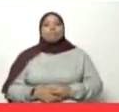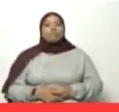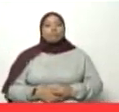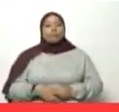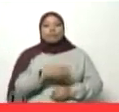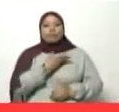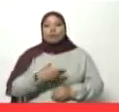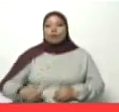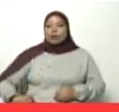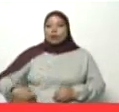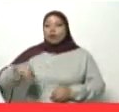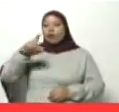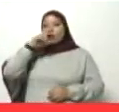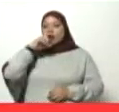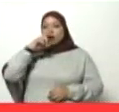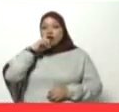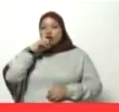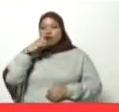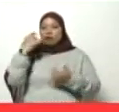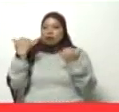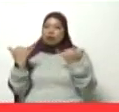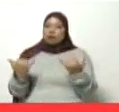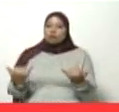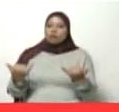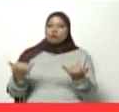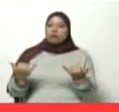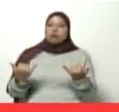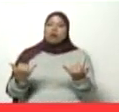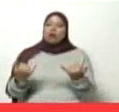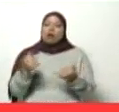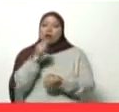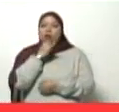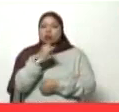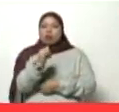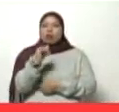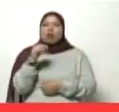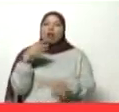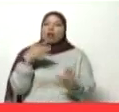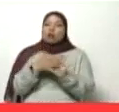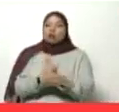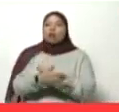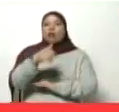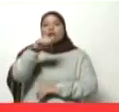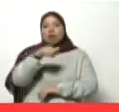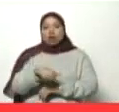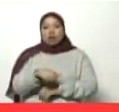Maduro en la intervención que le corresponda, pues, que les corresponda.